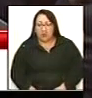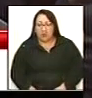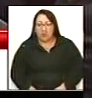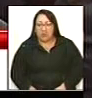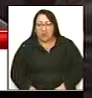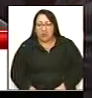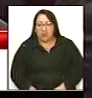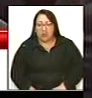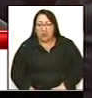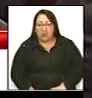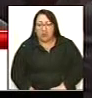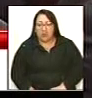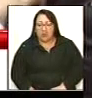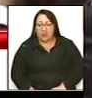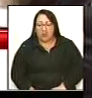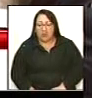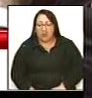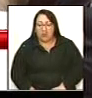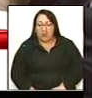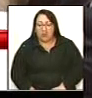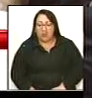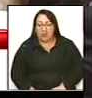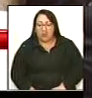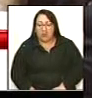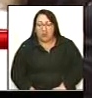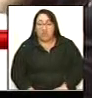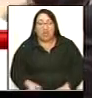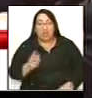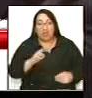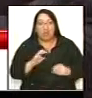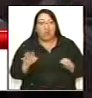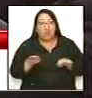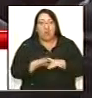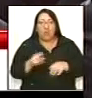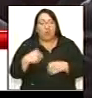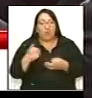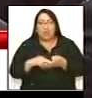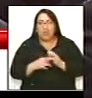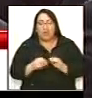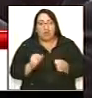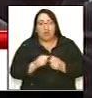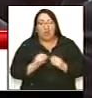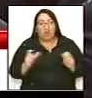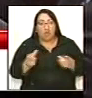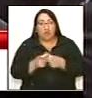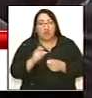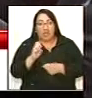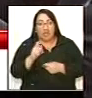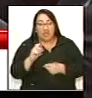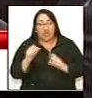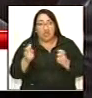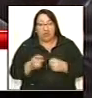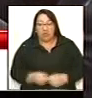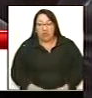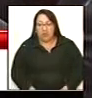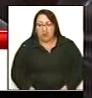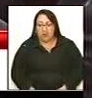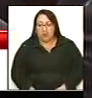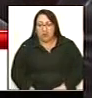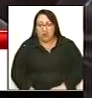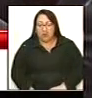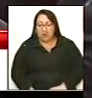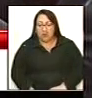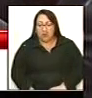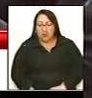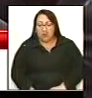criterio universal. La evaluación por pares no puede hacer un símil con la Comisión de Ética del Congreso, presidente. Eso es